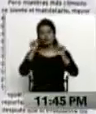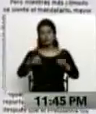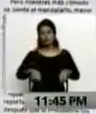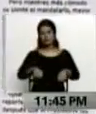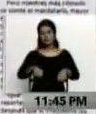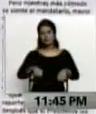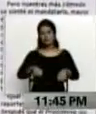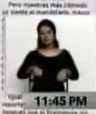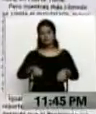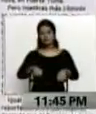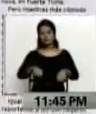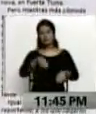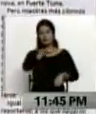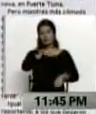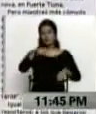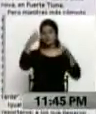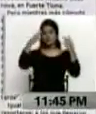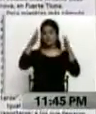la